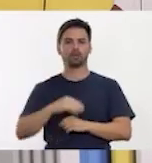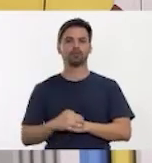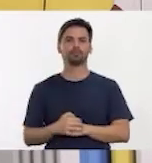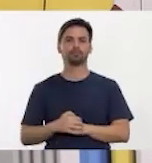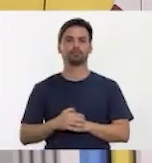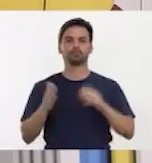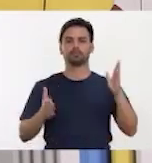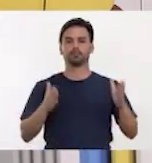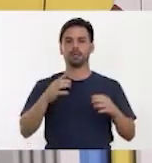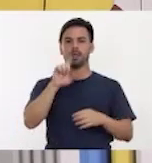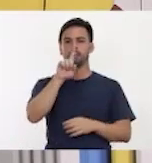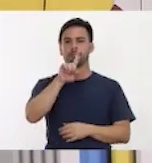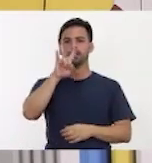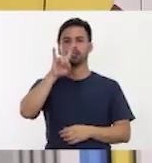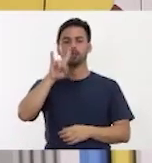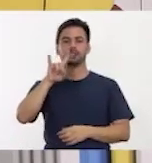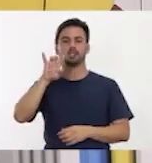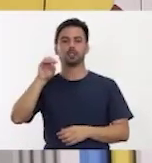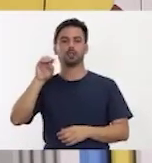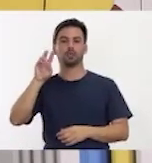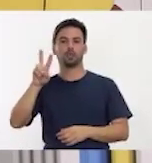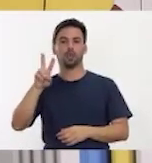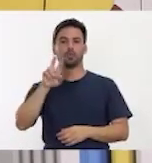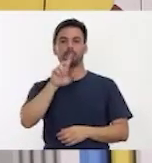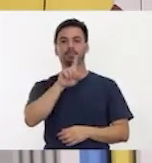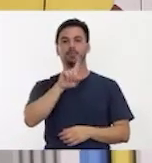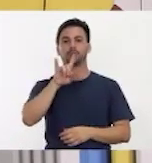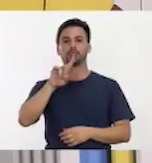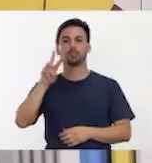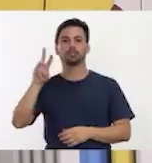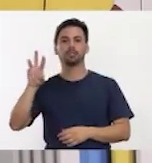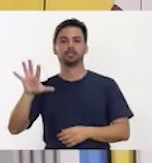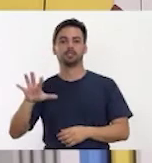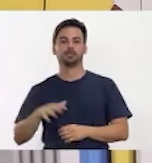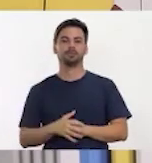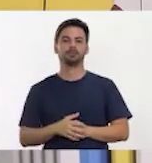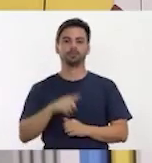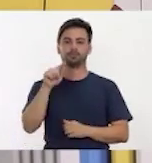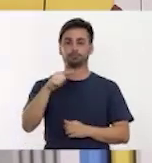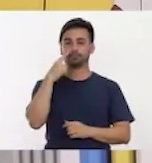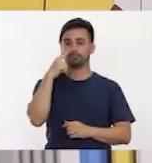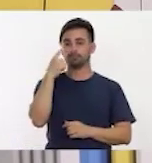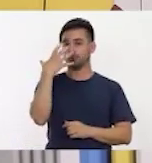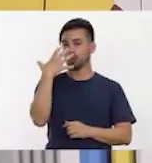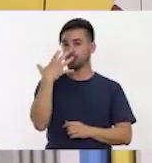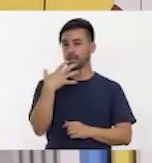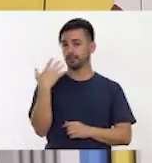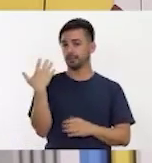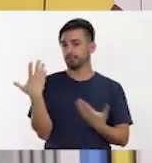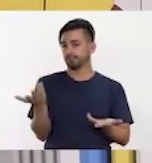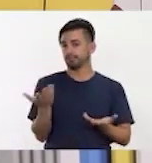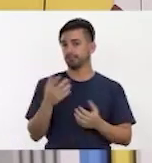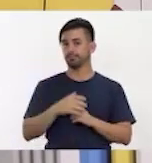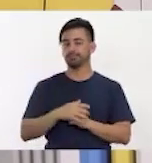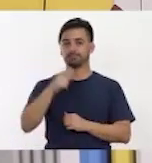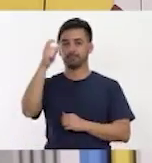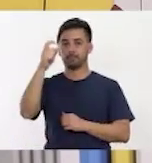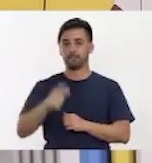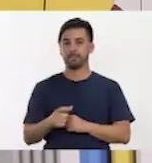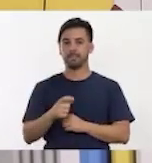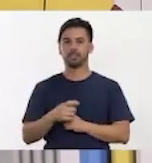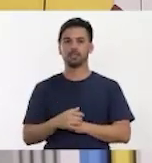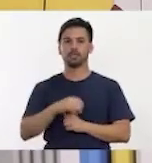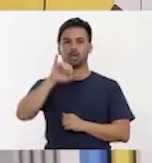entre 1902 y 1925, destacando acá el papel de Julio Antonio